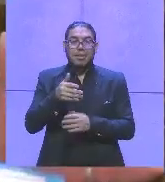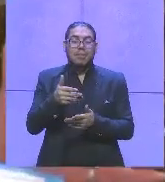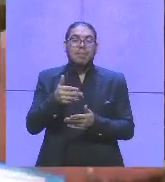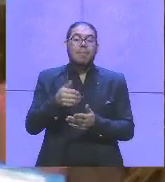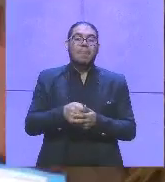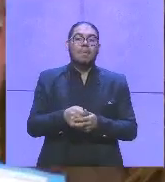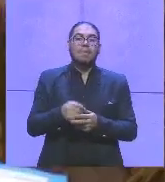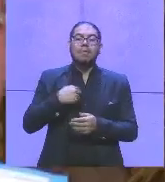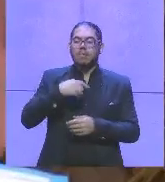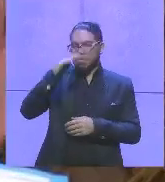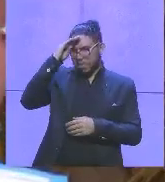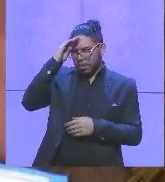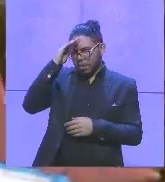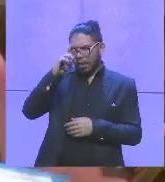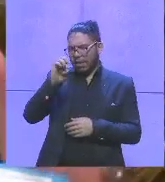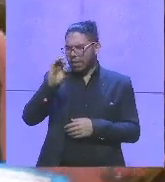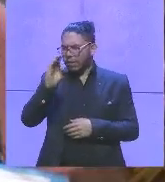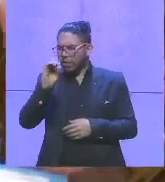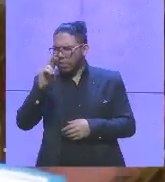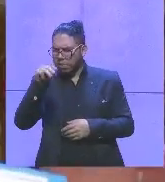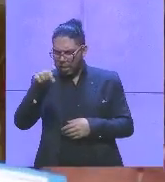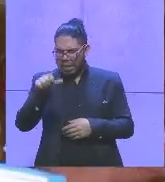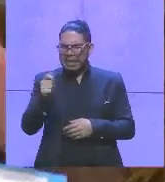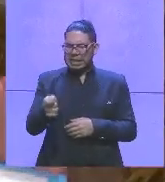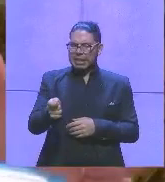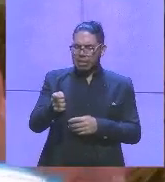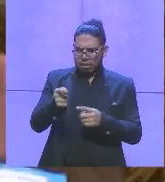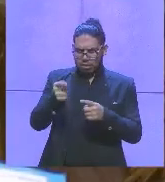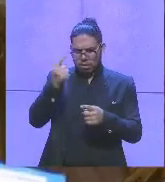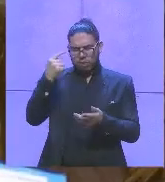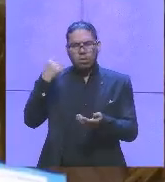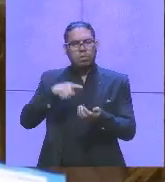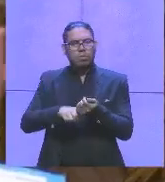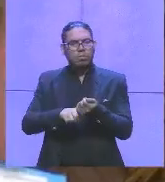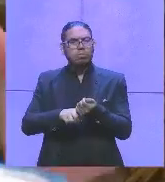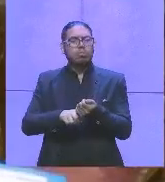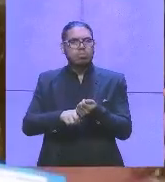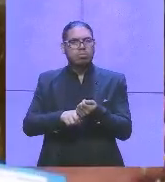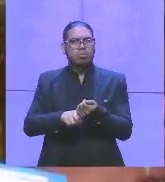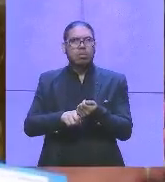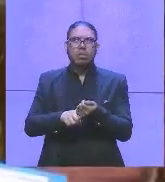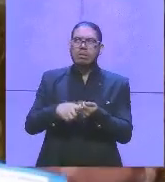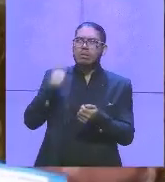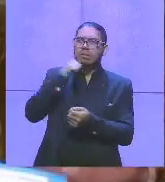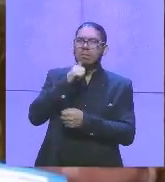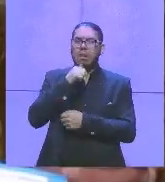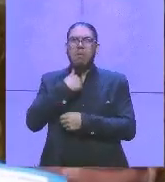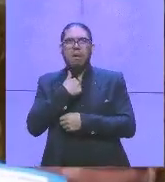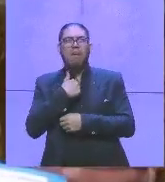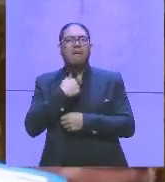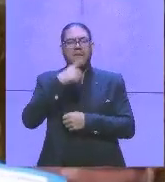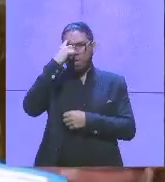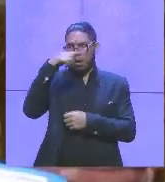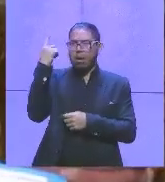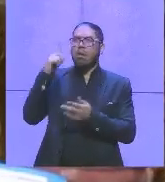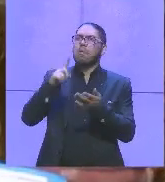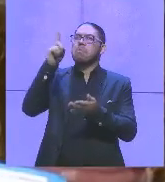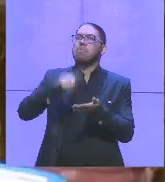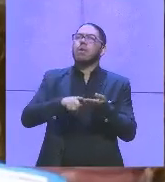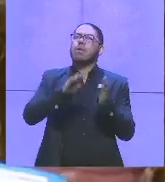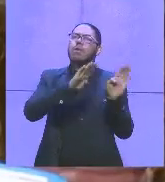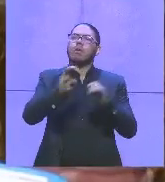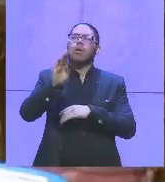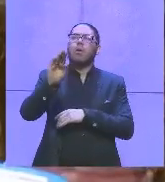en reformas electorales que se han hecho desde el ámbito electoral, pues es muy fácil recordar